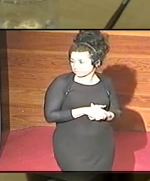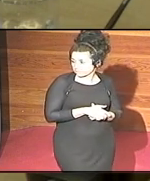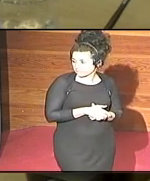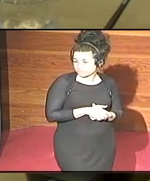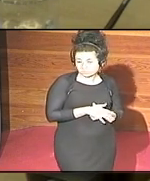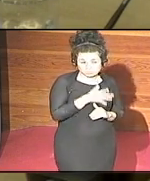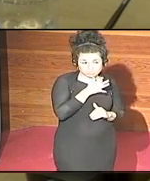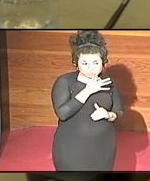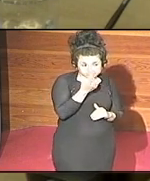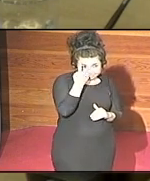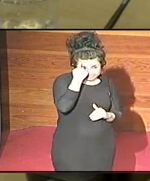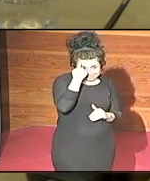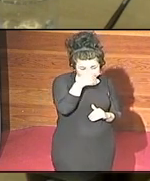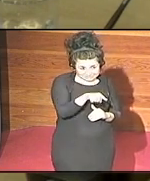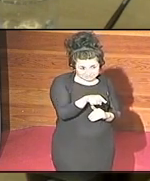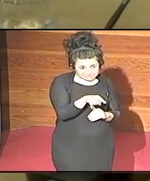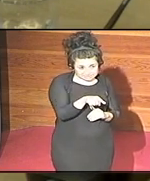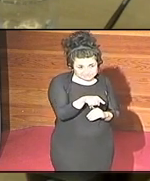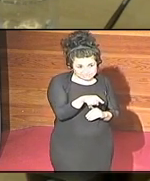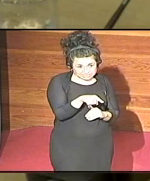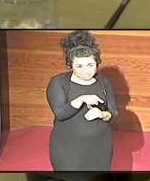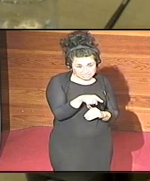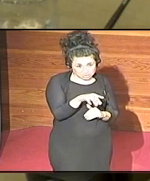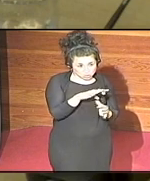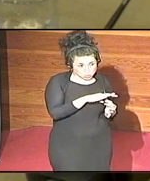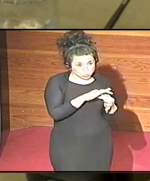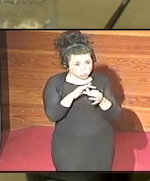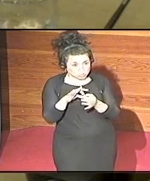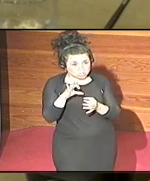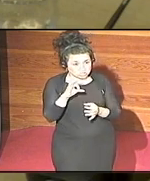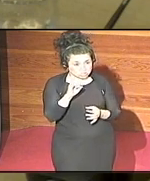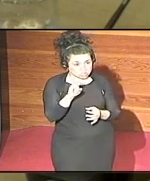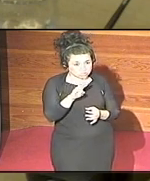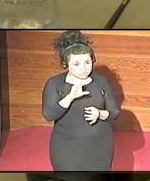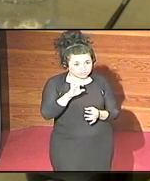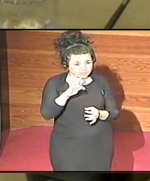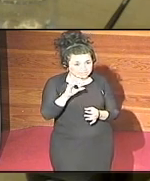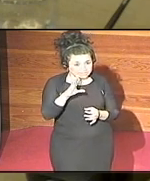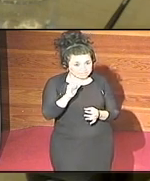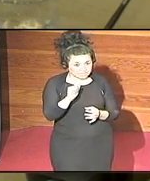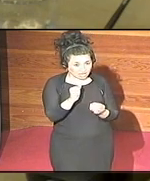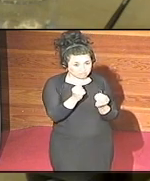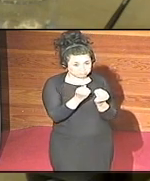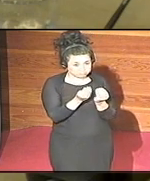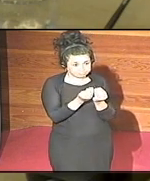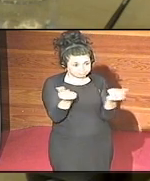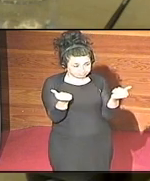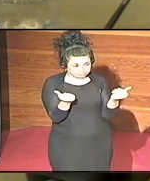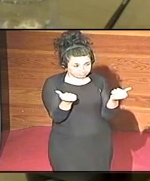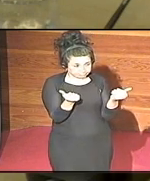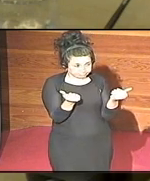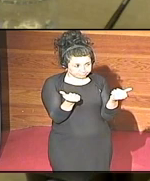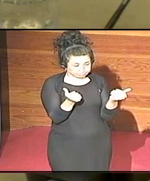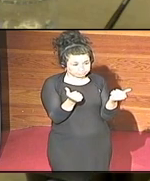Como sabrán, cuando colapsó la Unión Soviética, por cierto, por